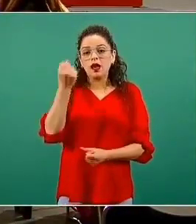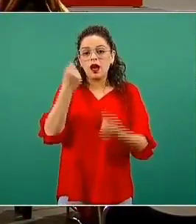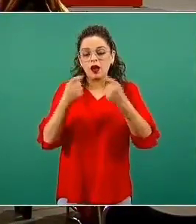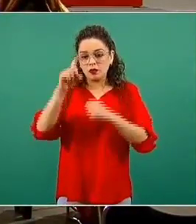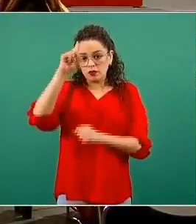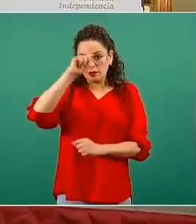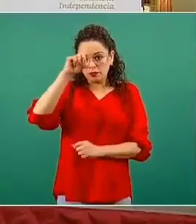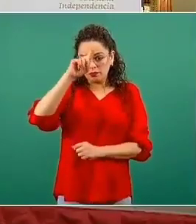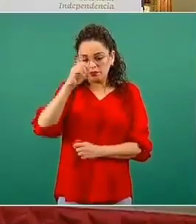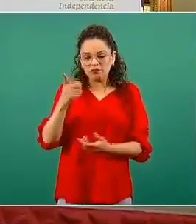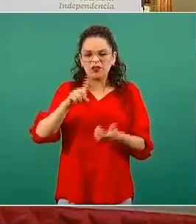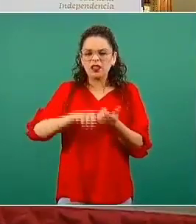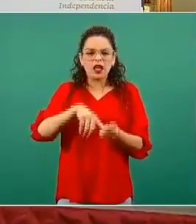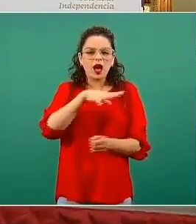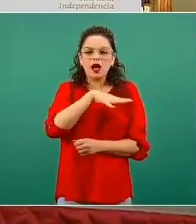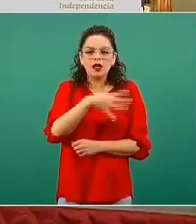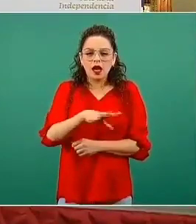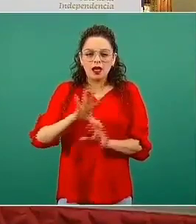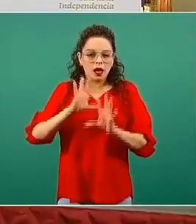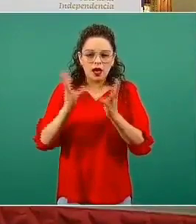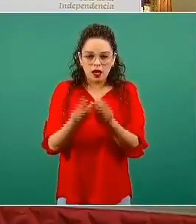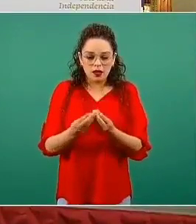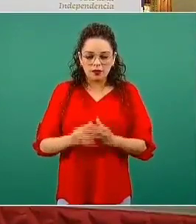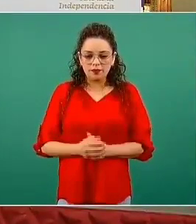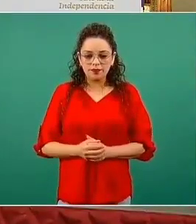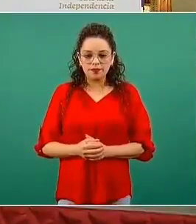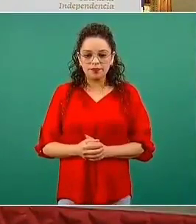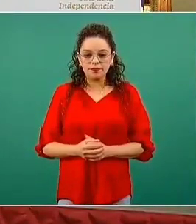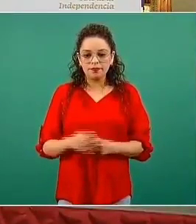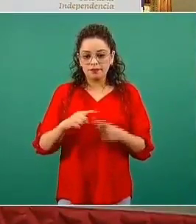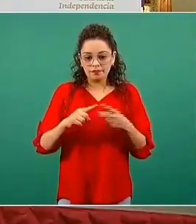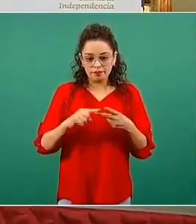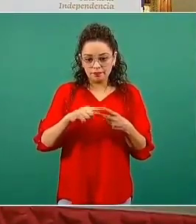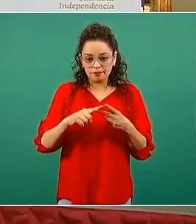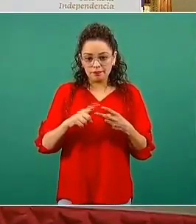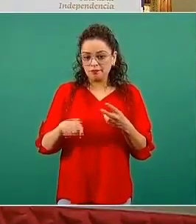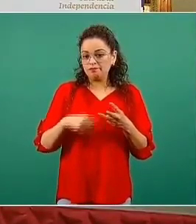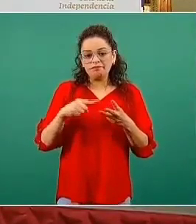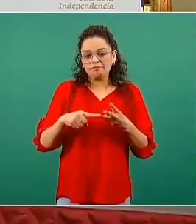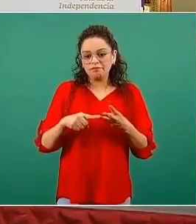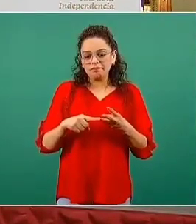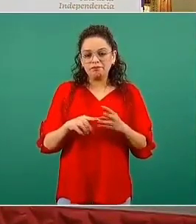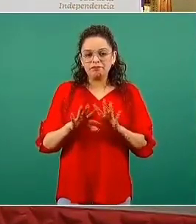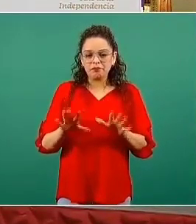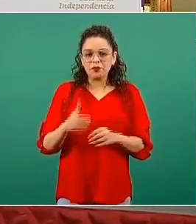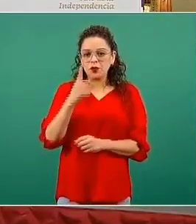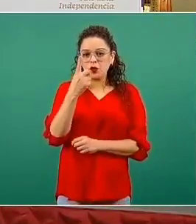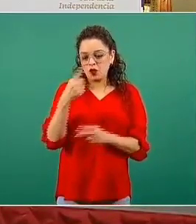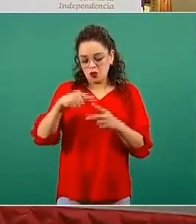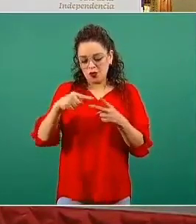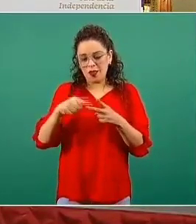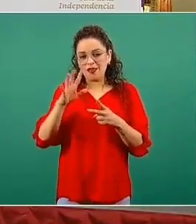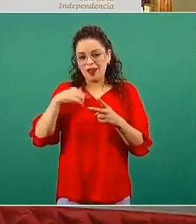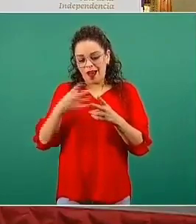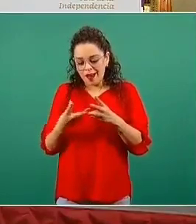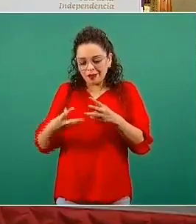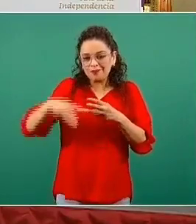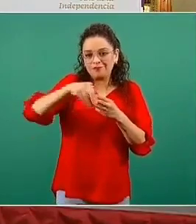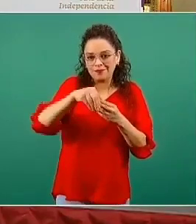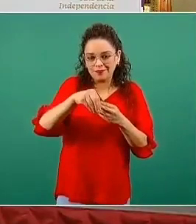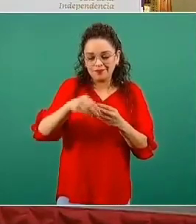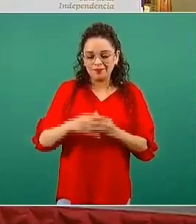de carácter general. Esos serían los dos ámbitos. El tercero ya no es procedente, ya lo incluí en uno de los 2